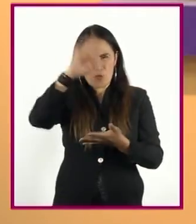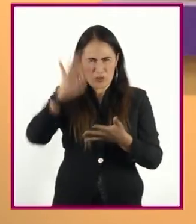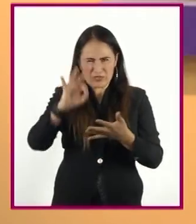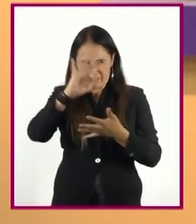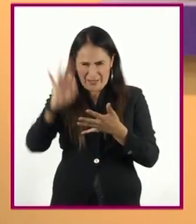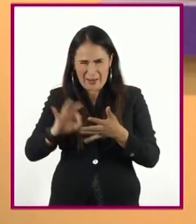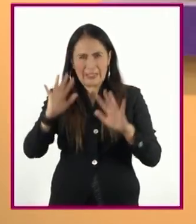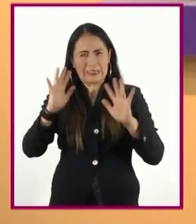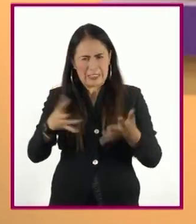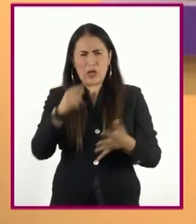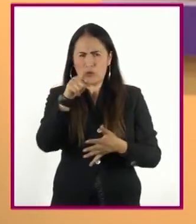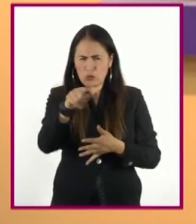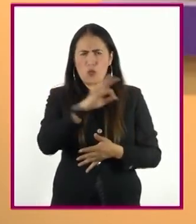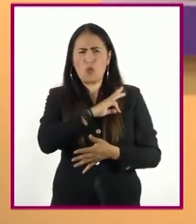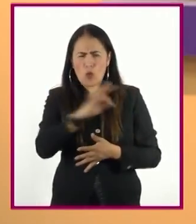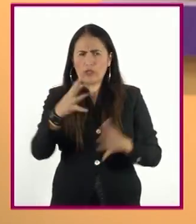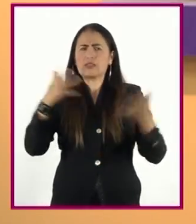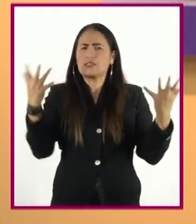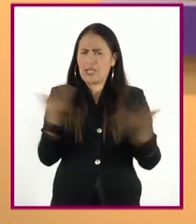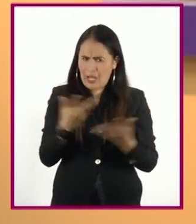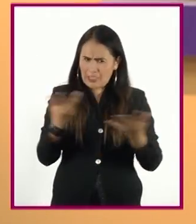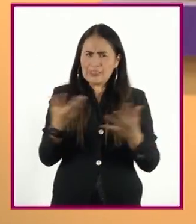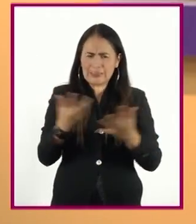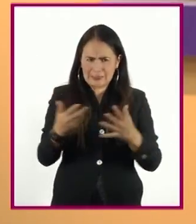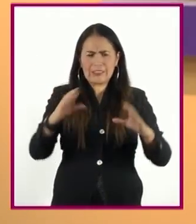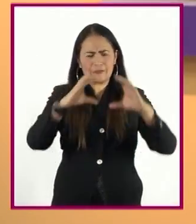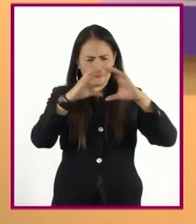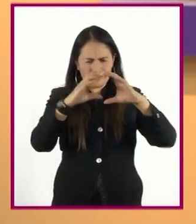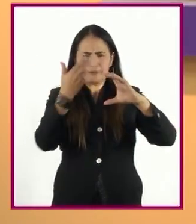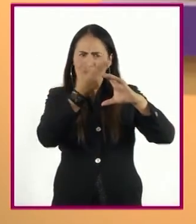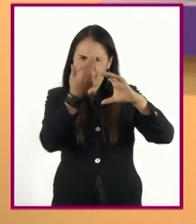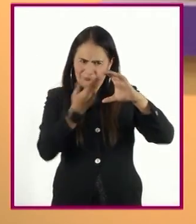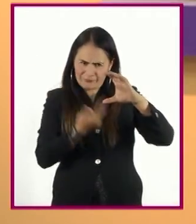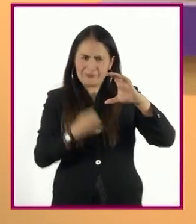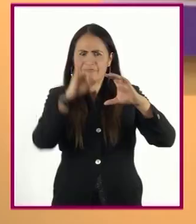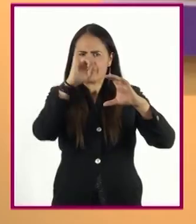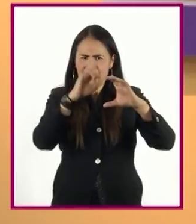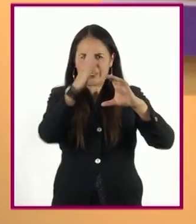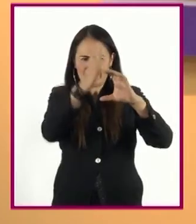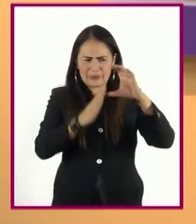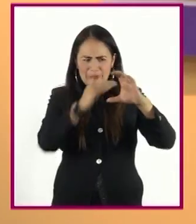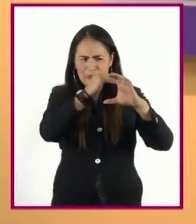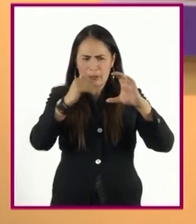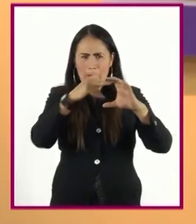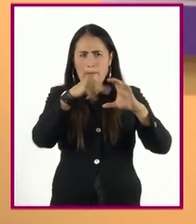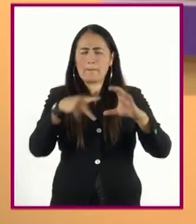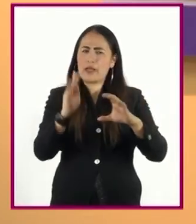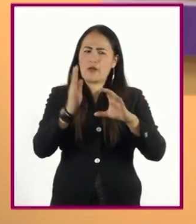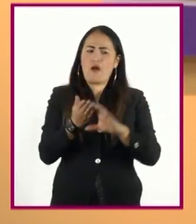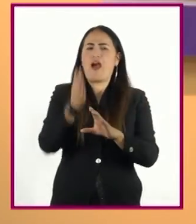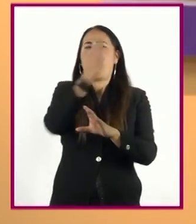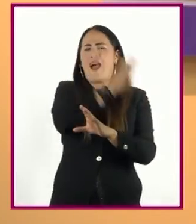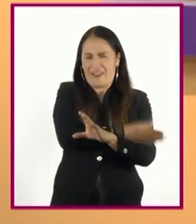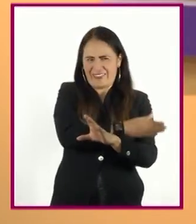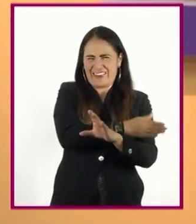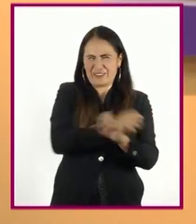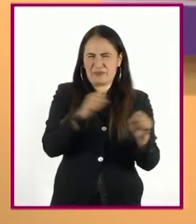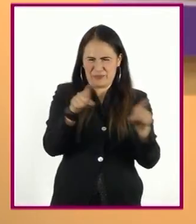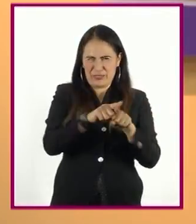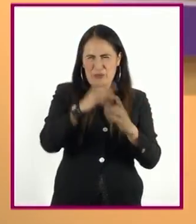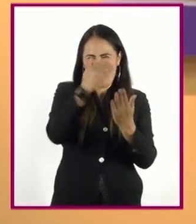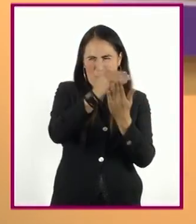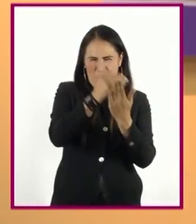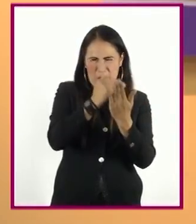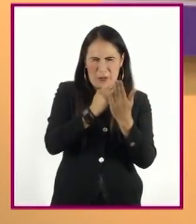ya podrías trabajar en la construcción de la gráfica circular. Pero para seguir el proceso anterior y que las alumnas y